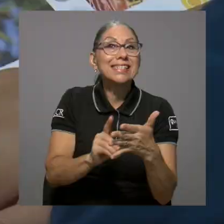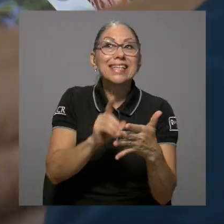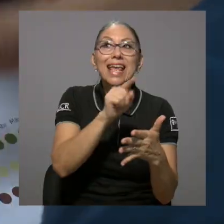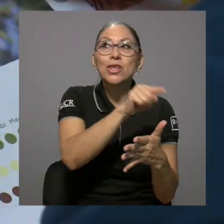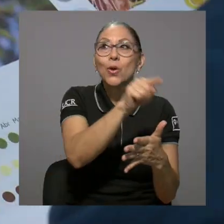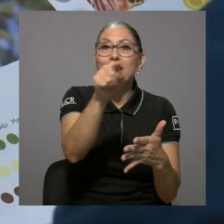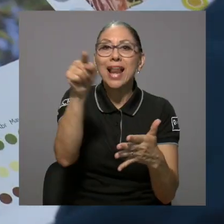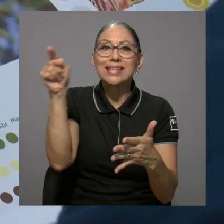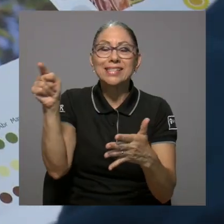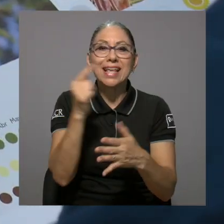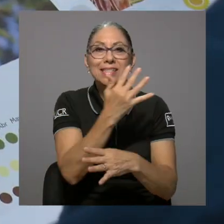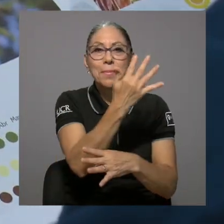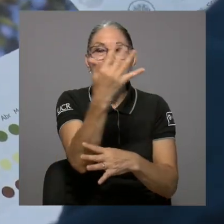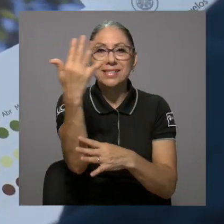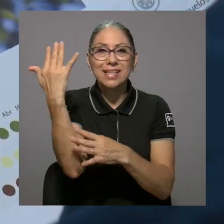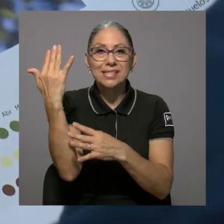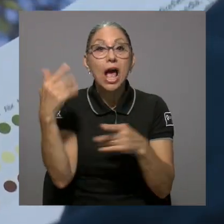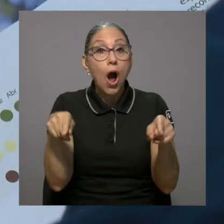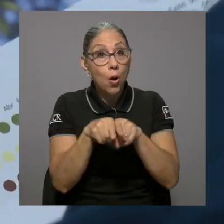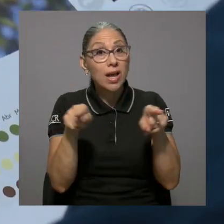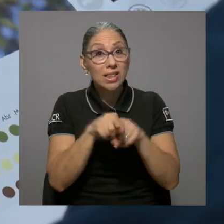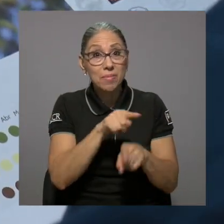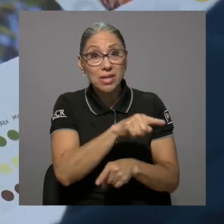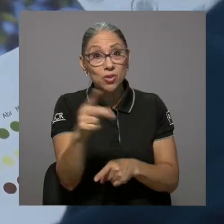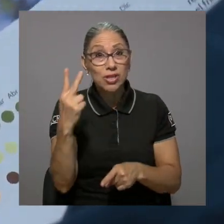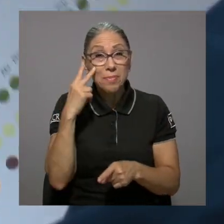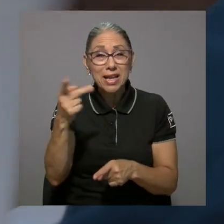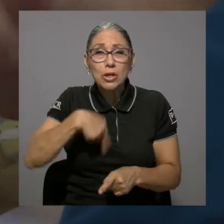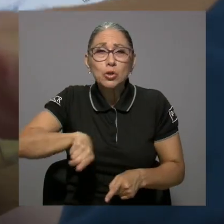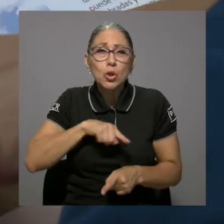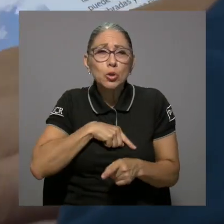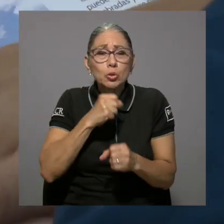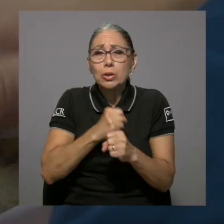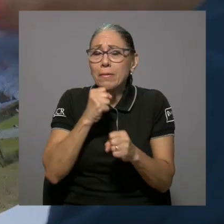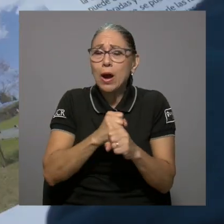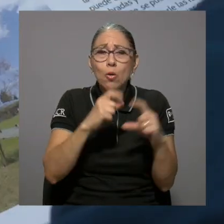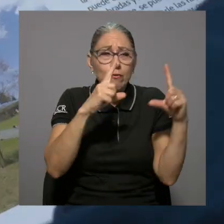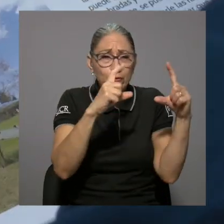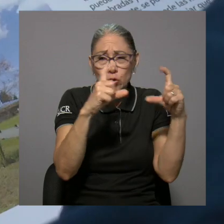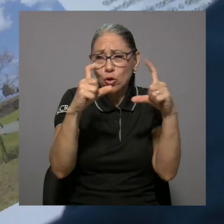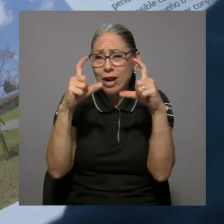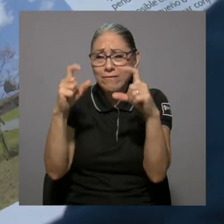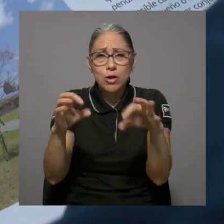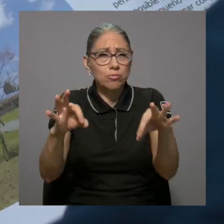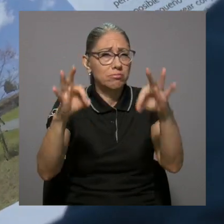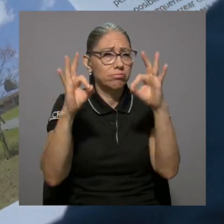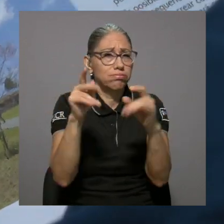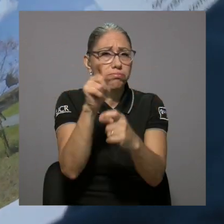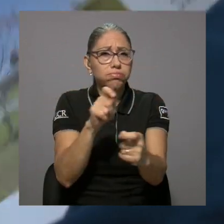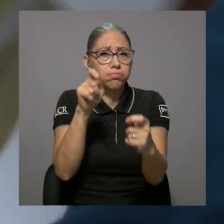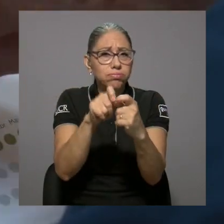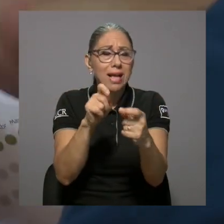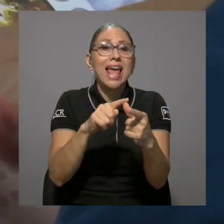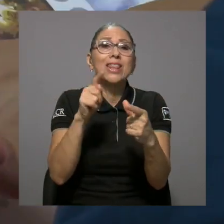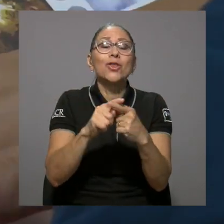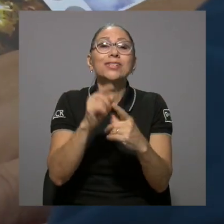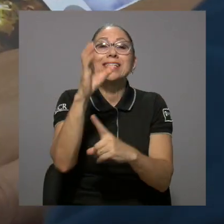de las especies, aunque también, si ven, nosotros hicimos un minucioso trabajo fotográfico, entonces cada especie